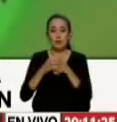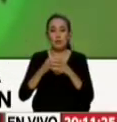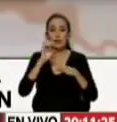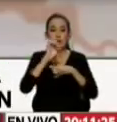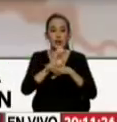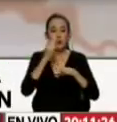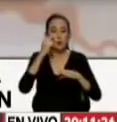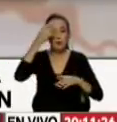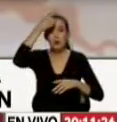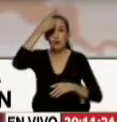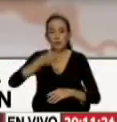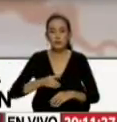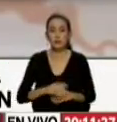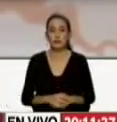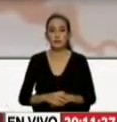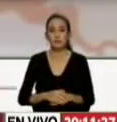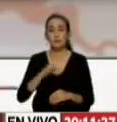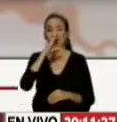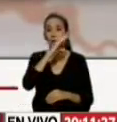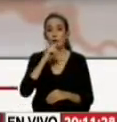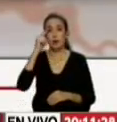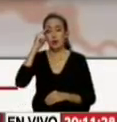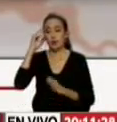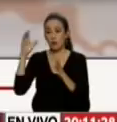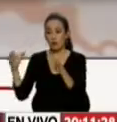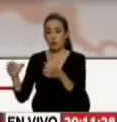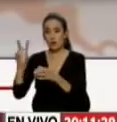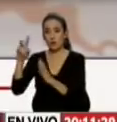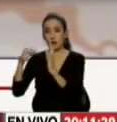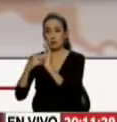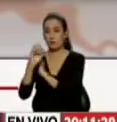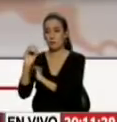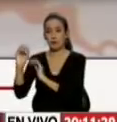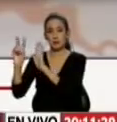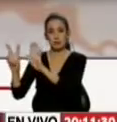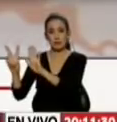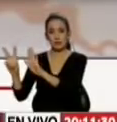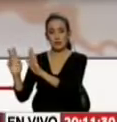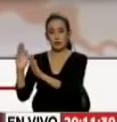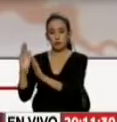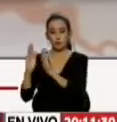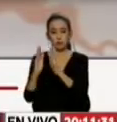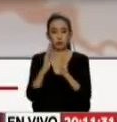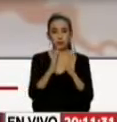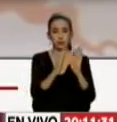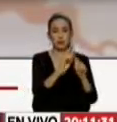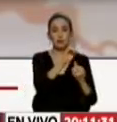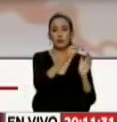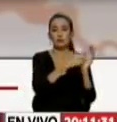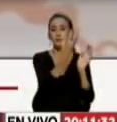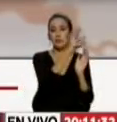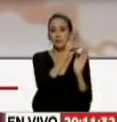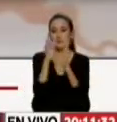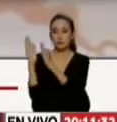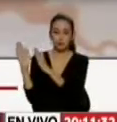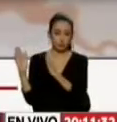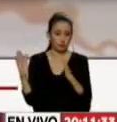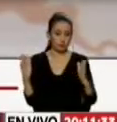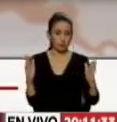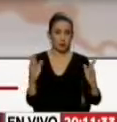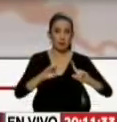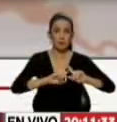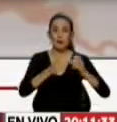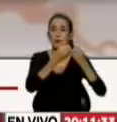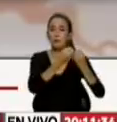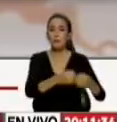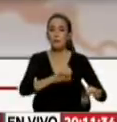Ecuador. Correa, del 2007 al 2016, avanza en el proceso legal contra Chevron y pierde en junio